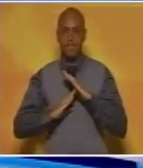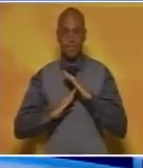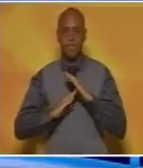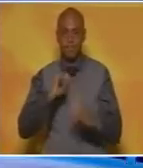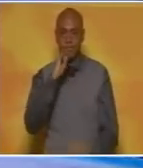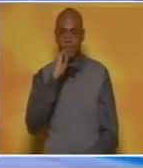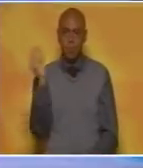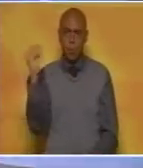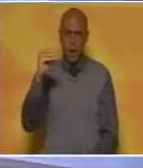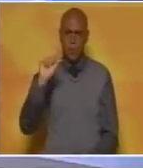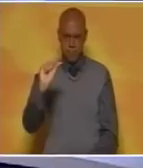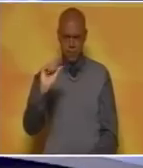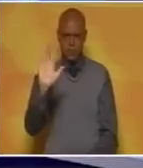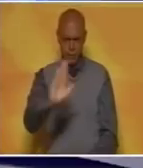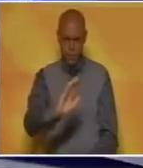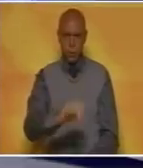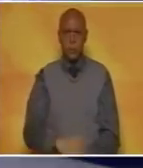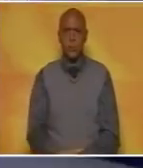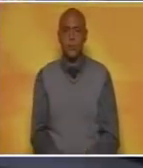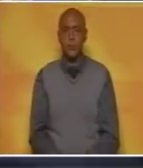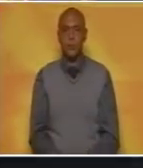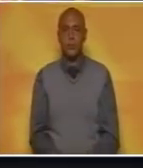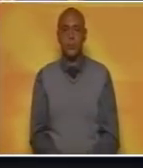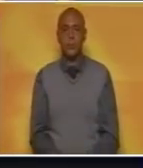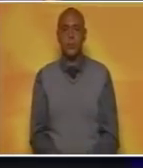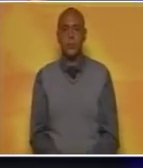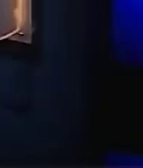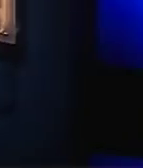regreso, más información. No se parte, ya venimos.